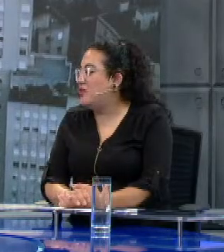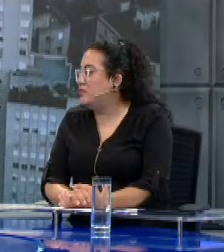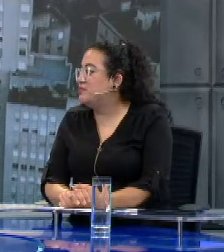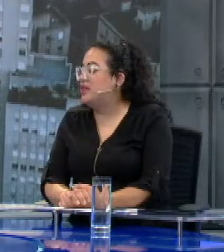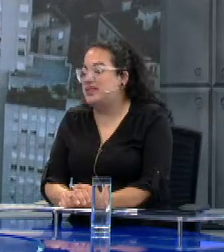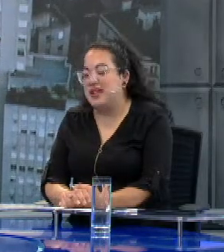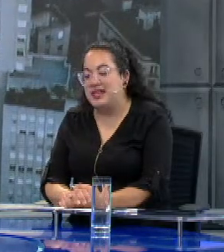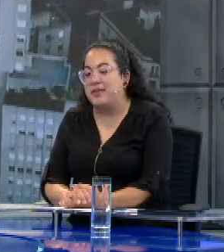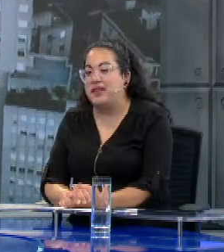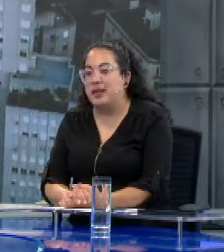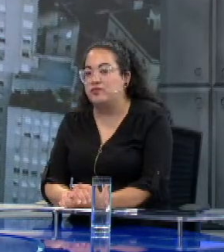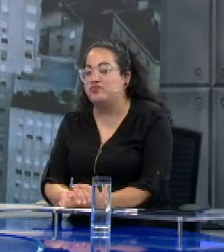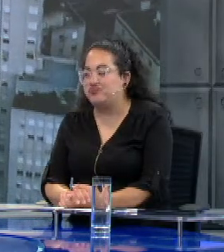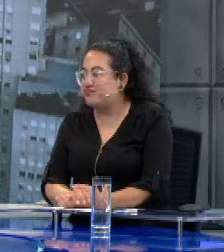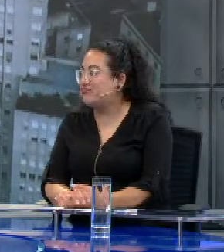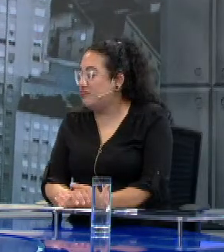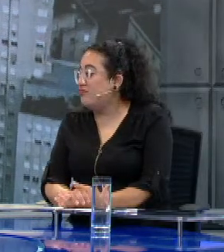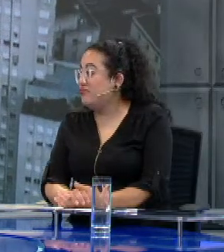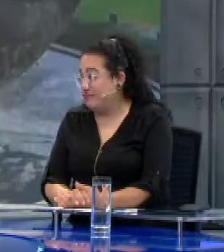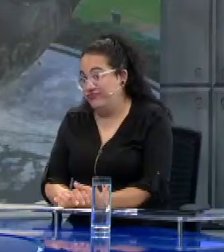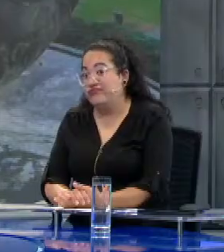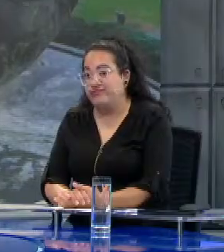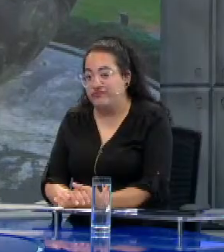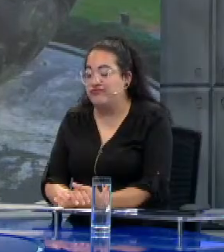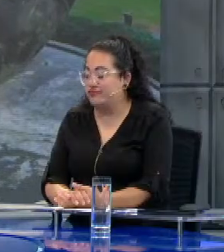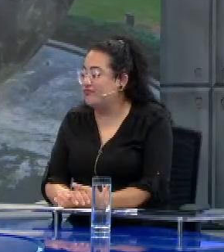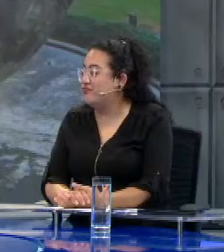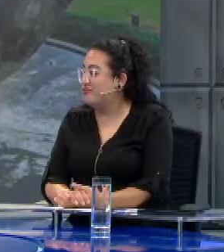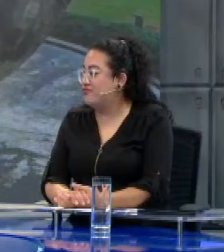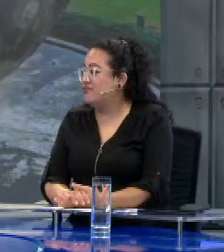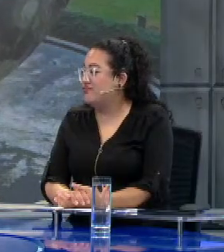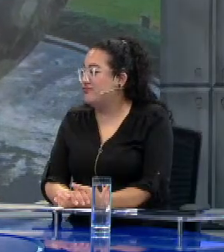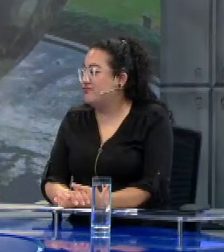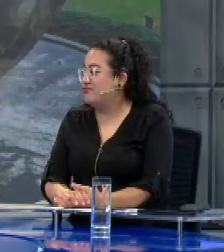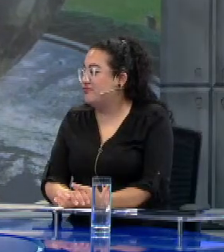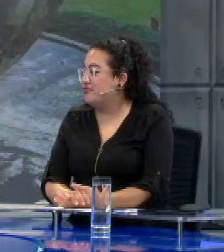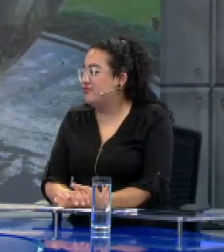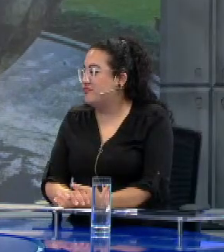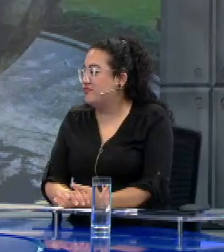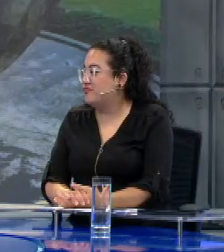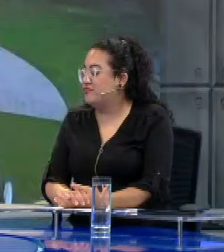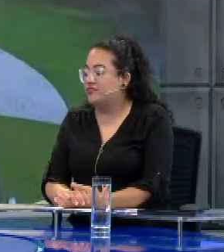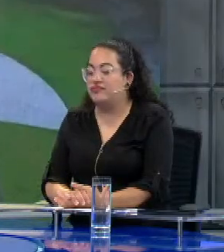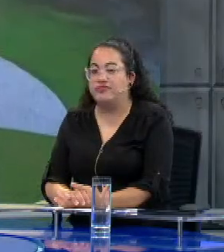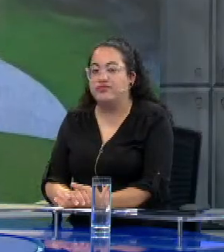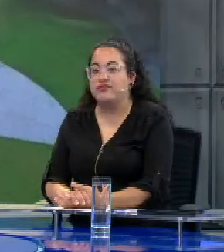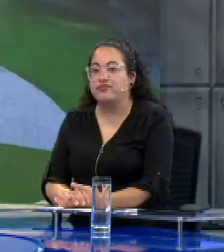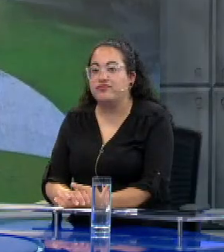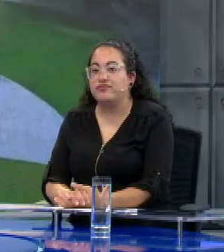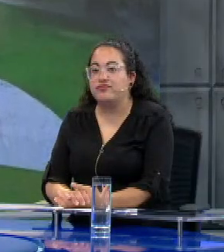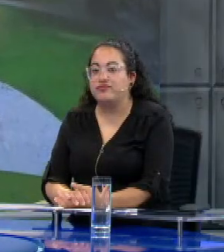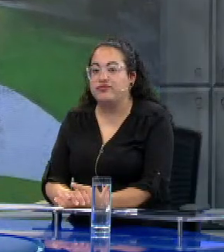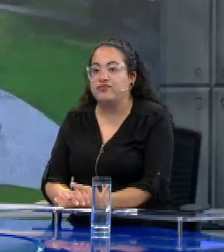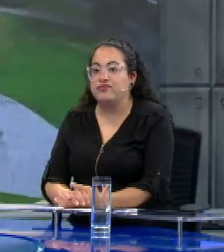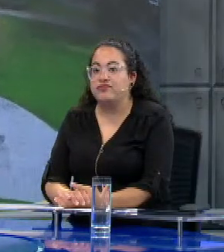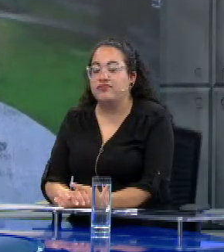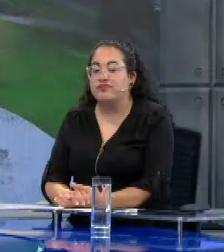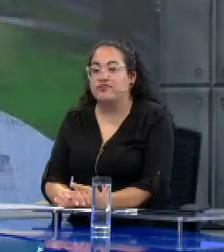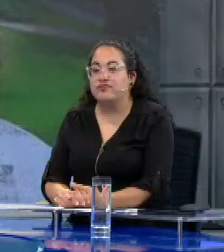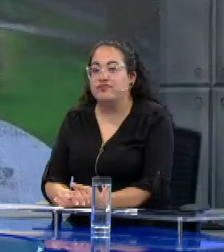más relajado, digamos, menos iracundo, que en general en las últimas sesiones hemos visto intercambios un poco subidos de tono,